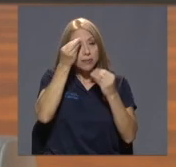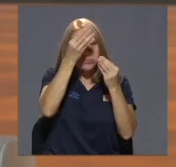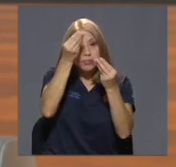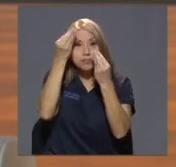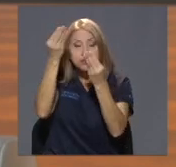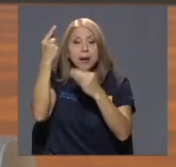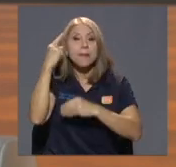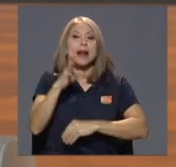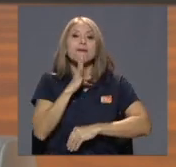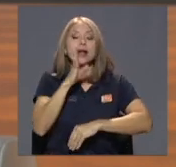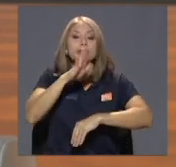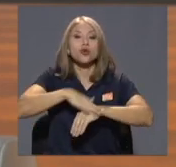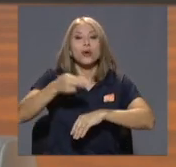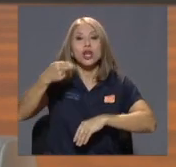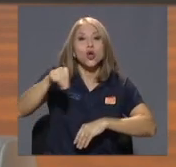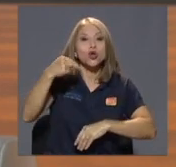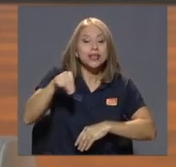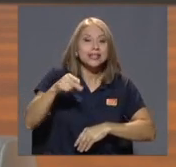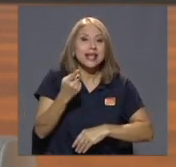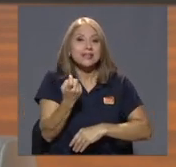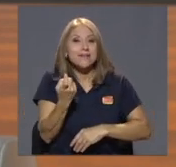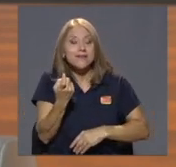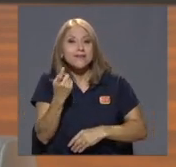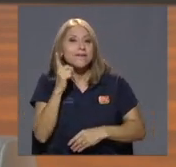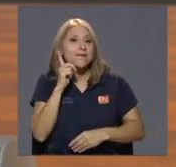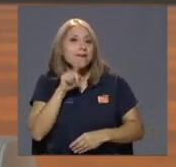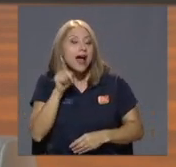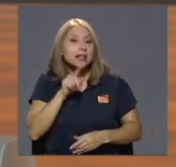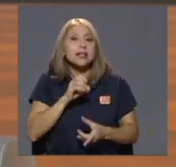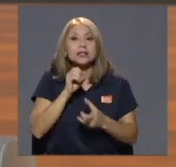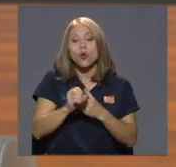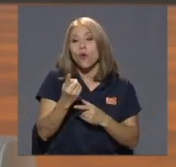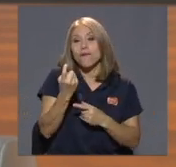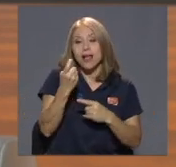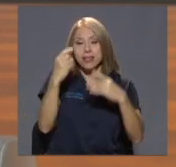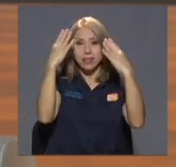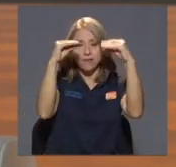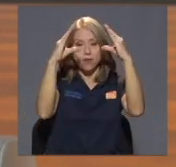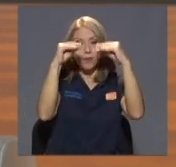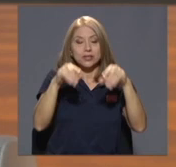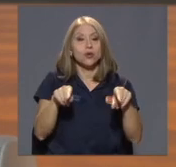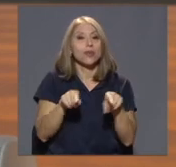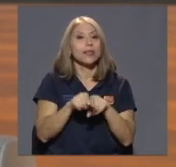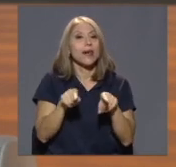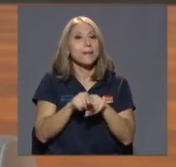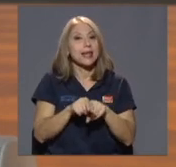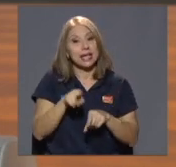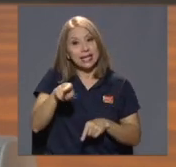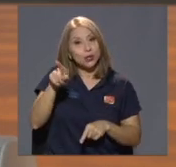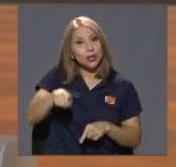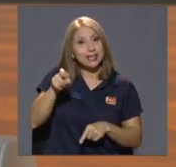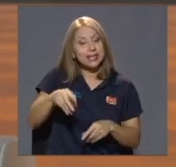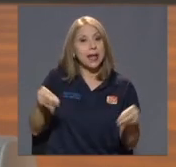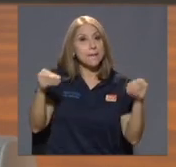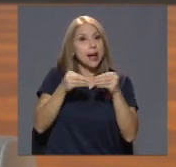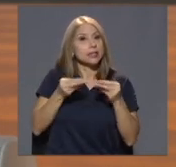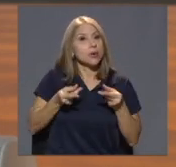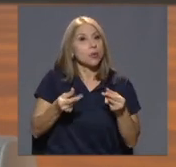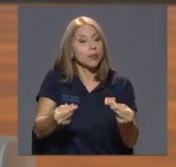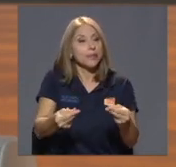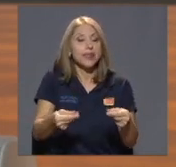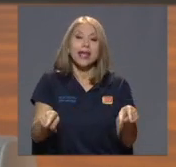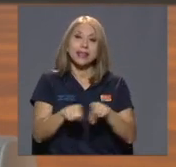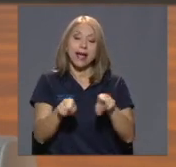y que requiere una respuesta mucho más ágil. Además, también estamos retomando, por ejemplo, lo